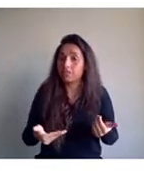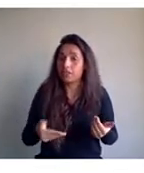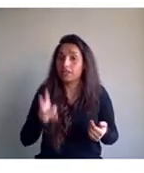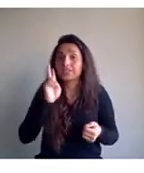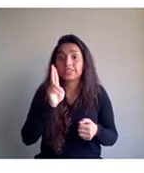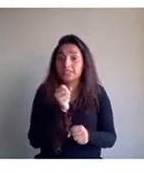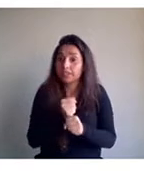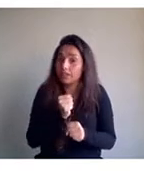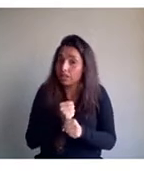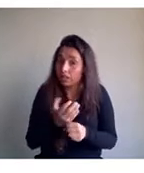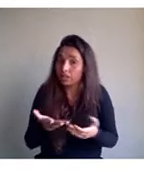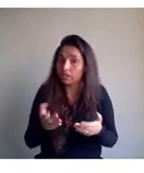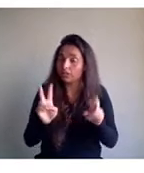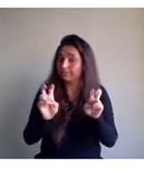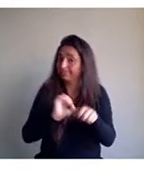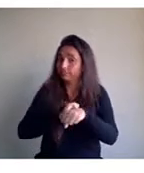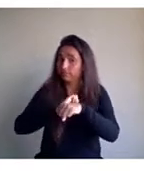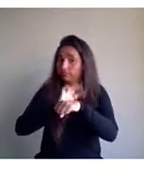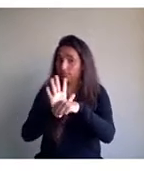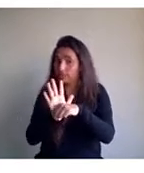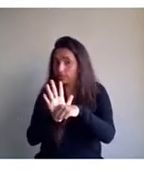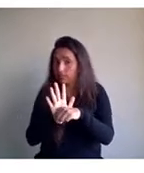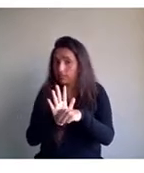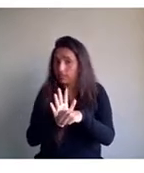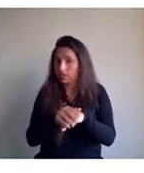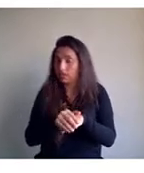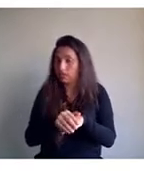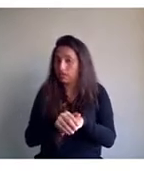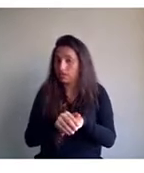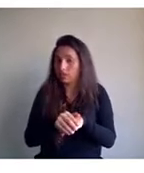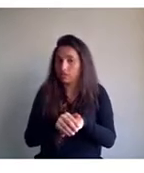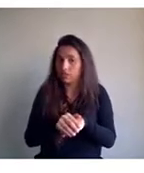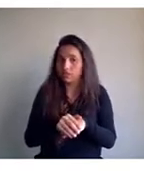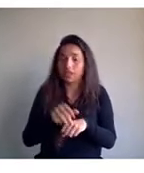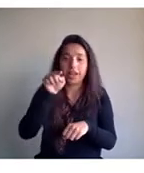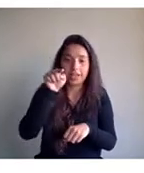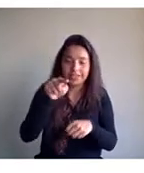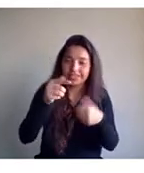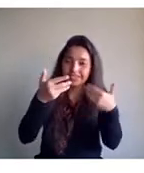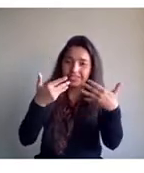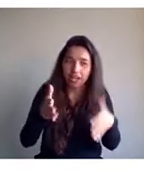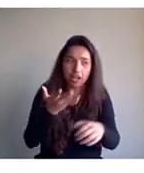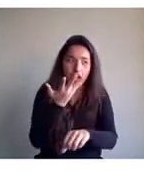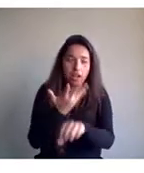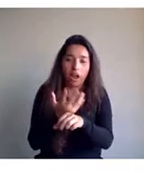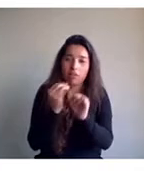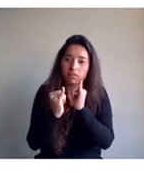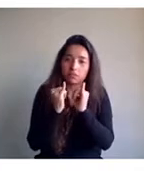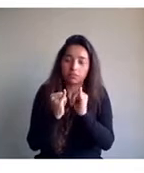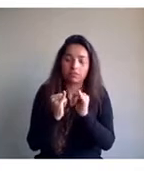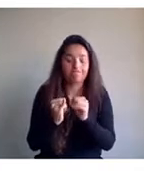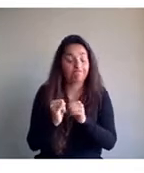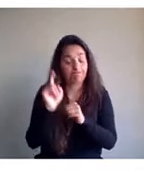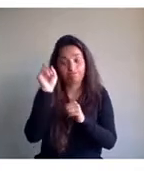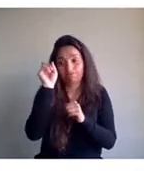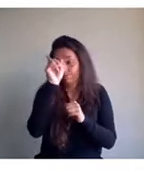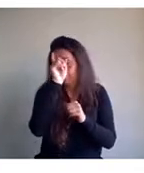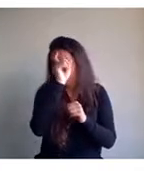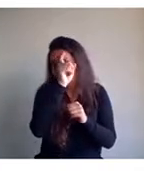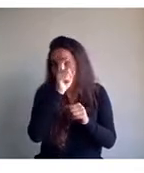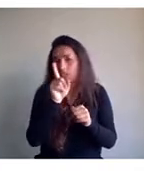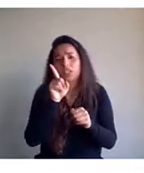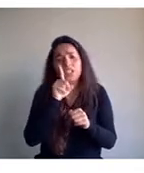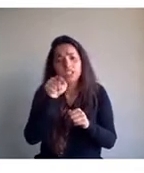la pandemia y asia existe la aceptación de toda la población con con discapacidad porque la